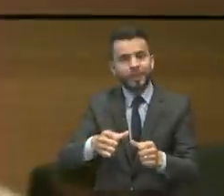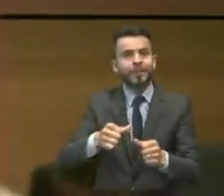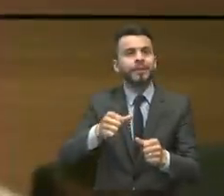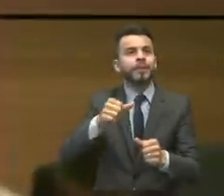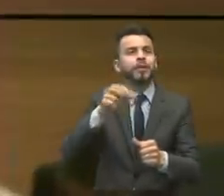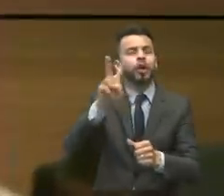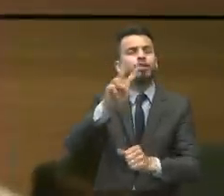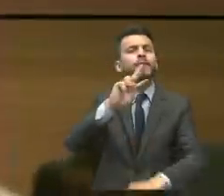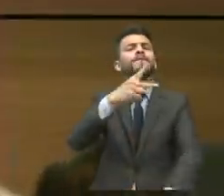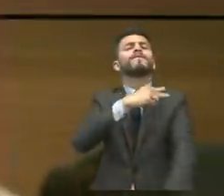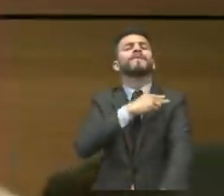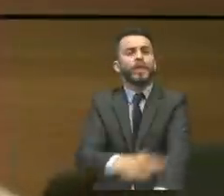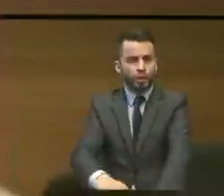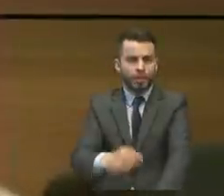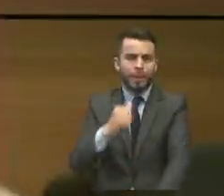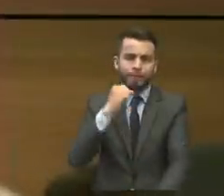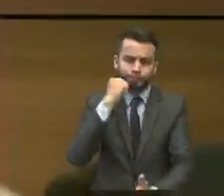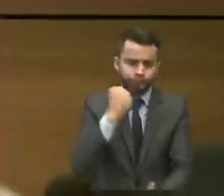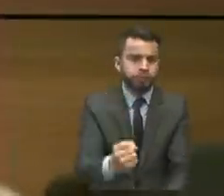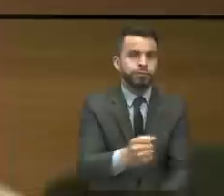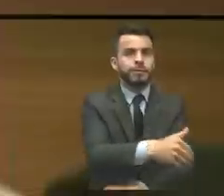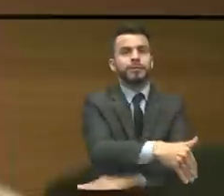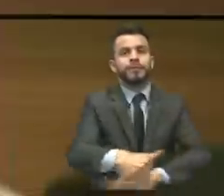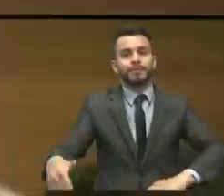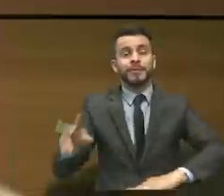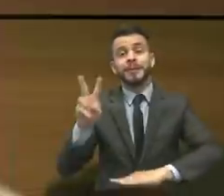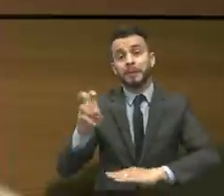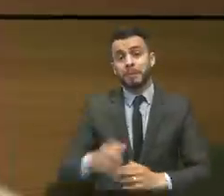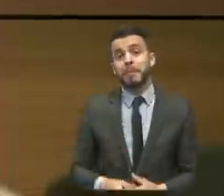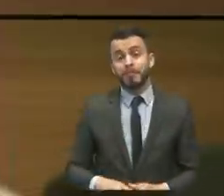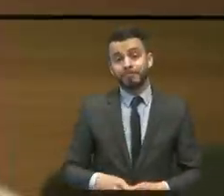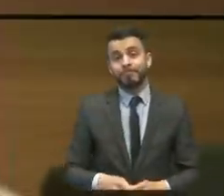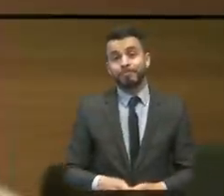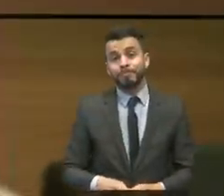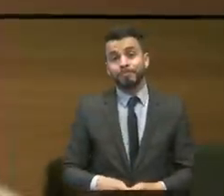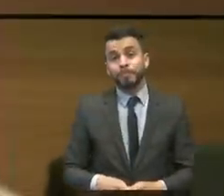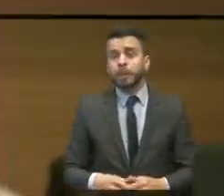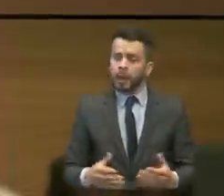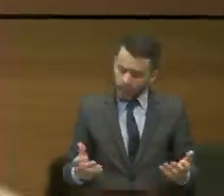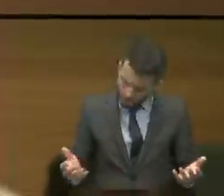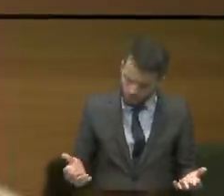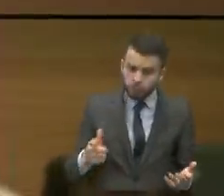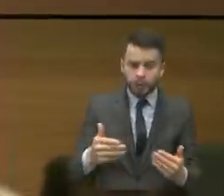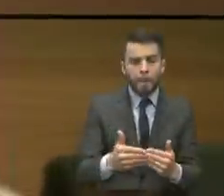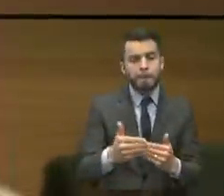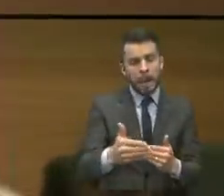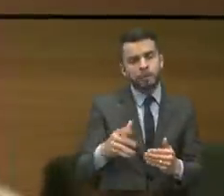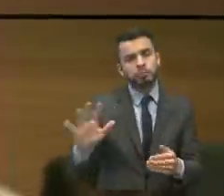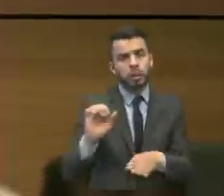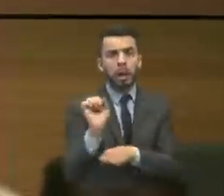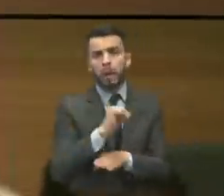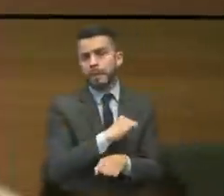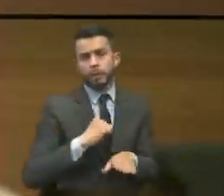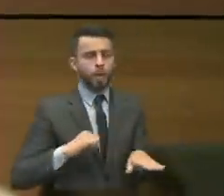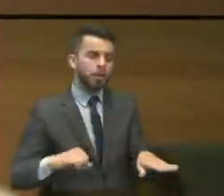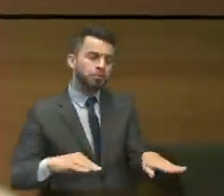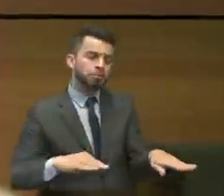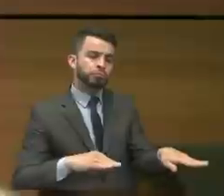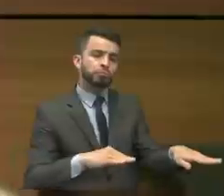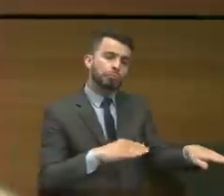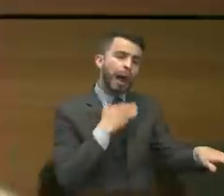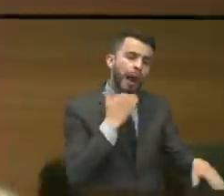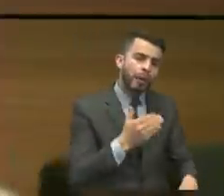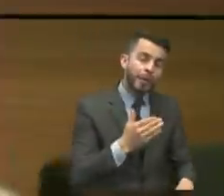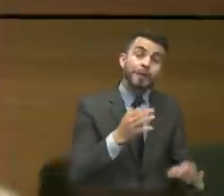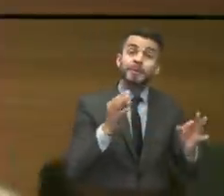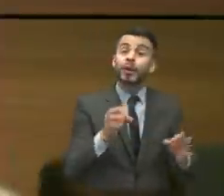hacerlo. Sobre el corredor habrá transporte para vehículo particular, por supuesto, pero el 87% de los